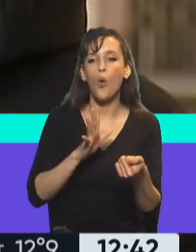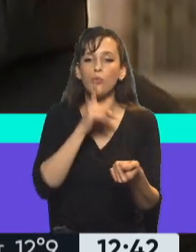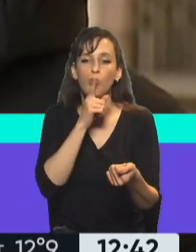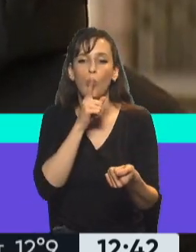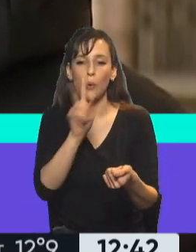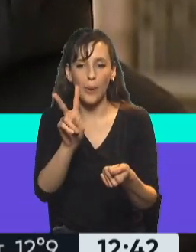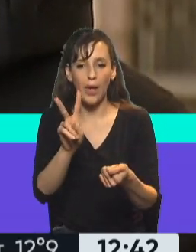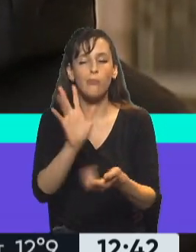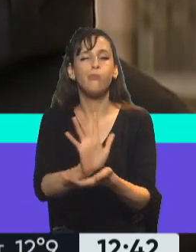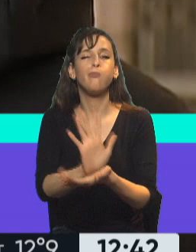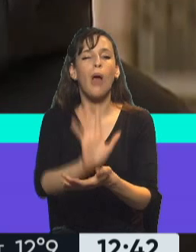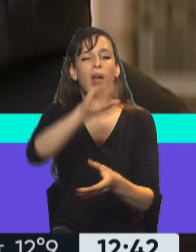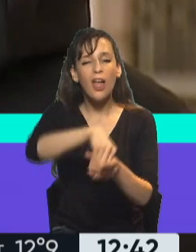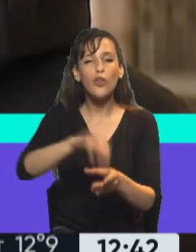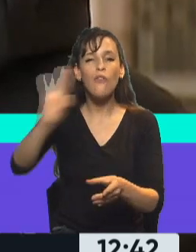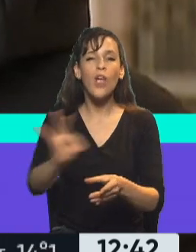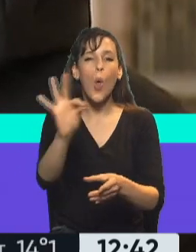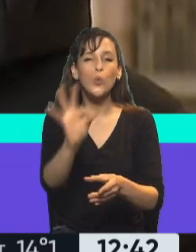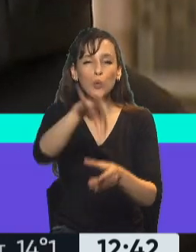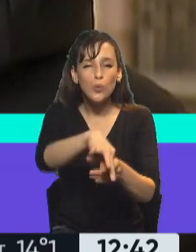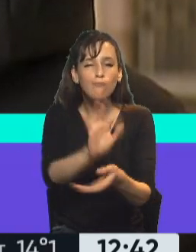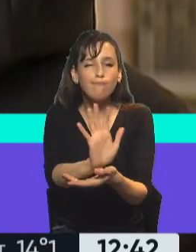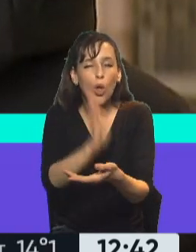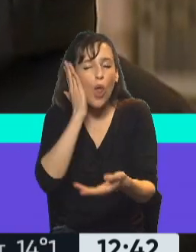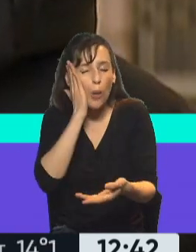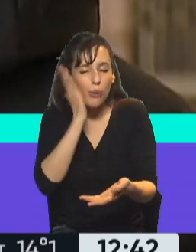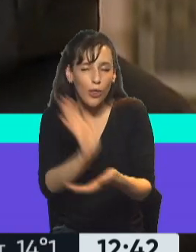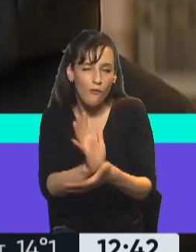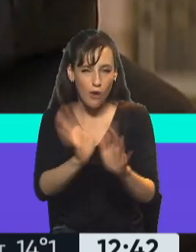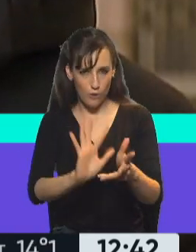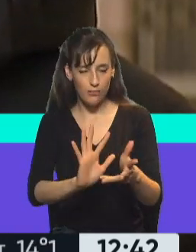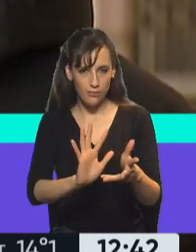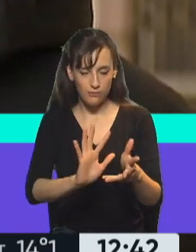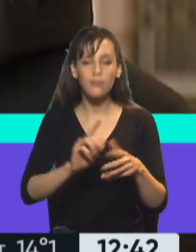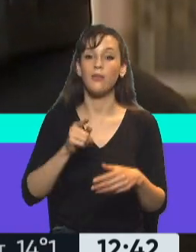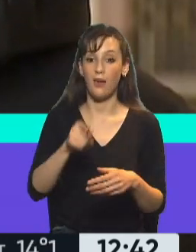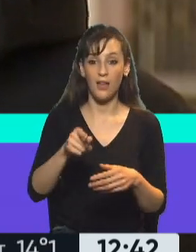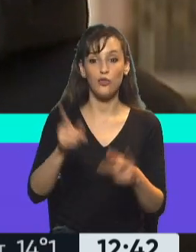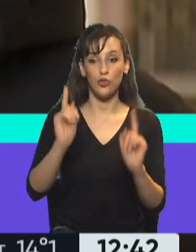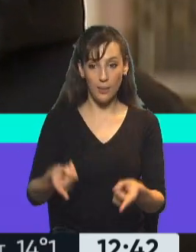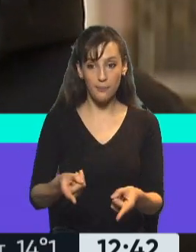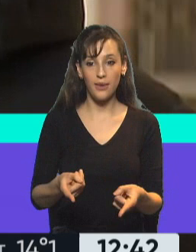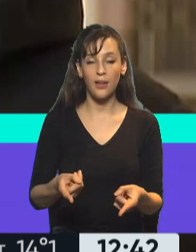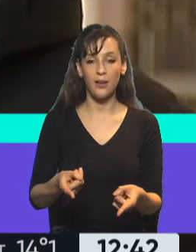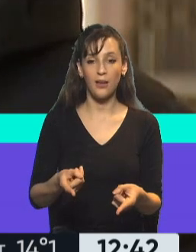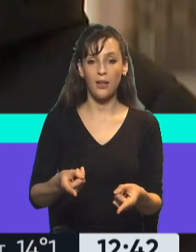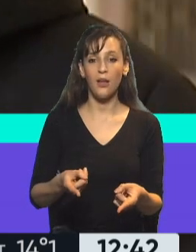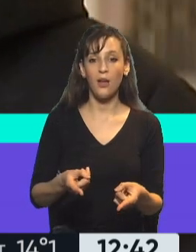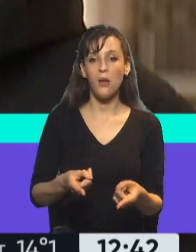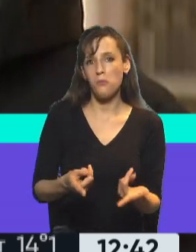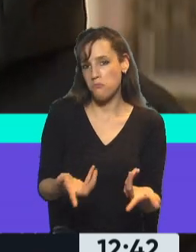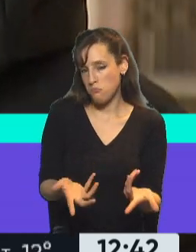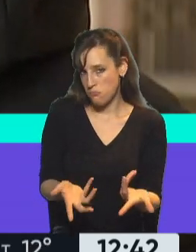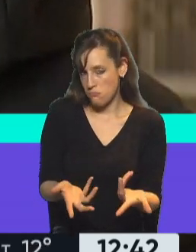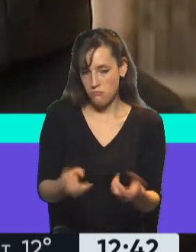virales inactivados, que también tiene un mecanismo de acción similar. Y creo que también aumenta la cantidad de vacunas que tenemos disponibles,